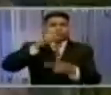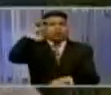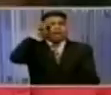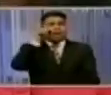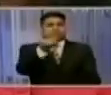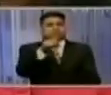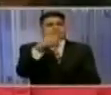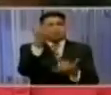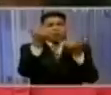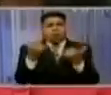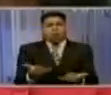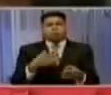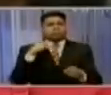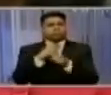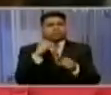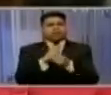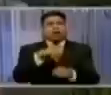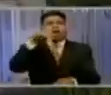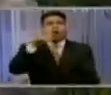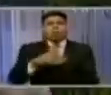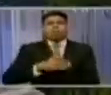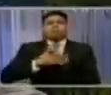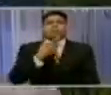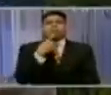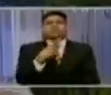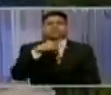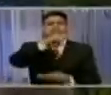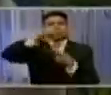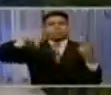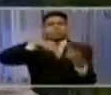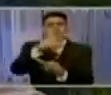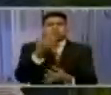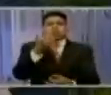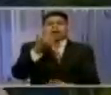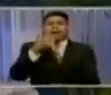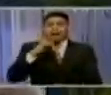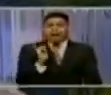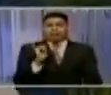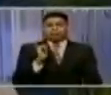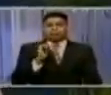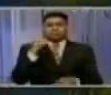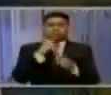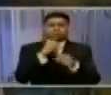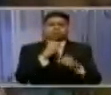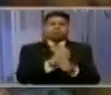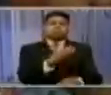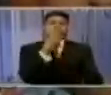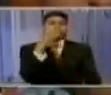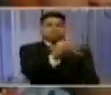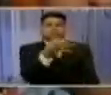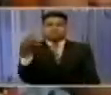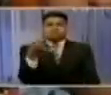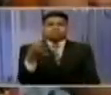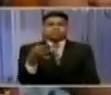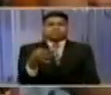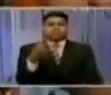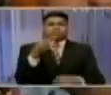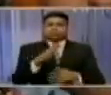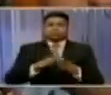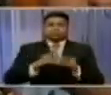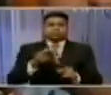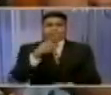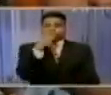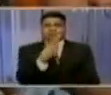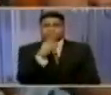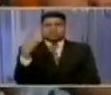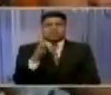Hoy podemos decir, la revolución tiene una obra en el campo educativo que no puede ser negada por nadie en este país. Y es